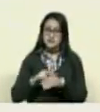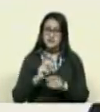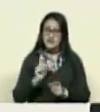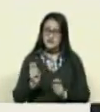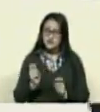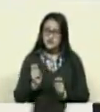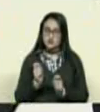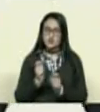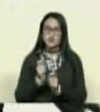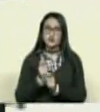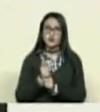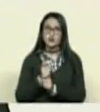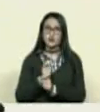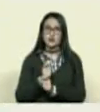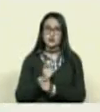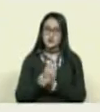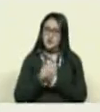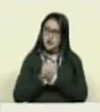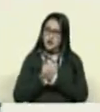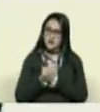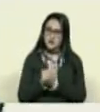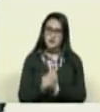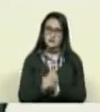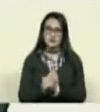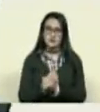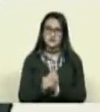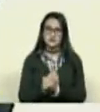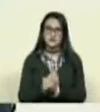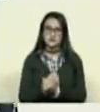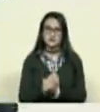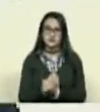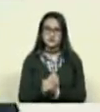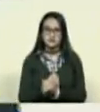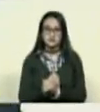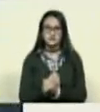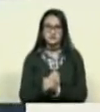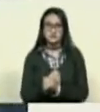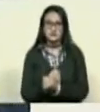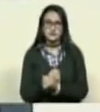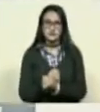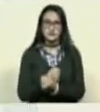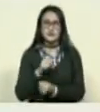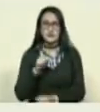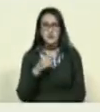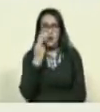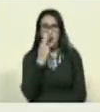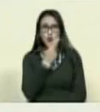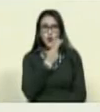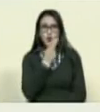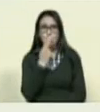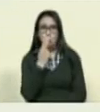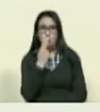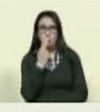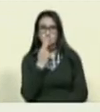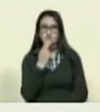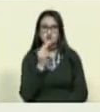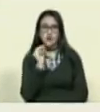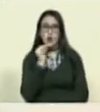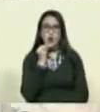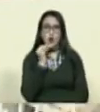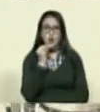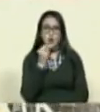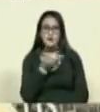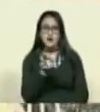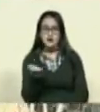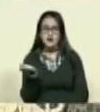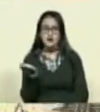convertirse justamente en una pasión y justamente también tiene que ver con ese compromiso de estos jóvenes oficiales